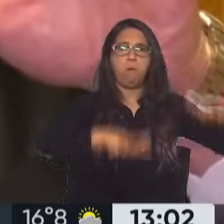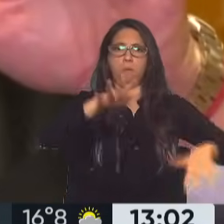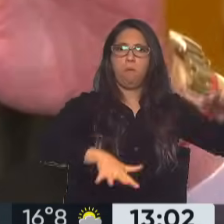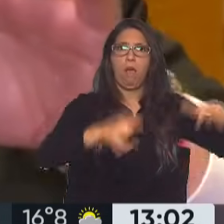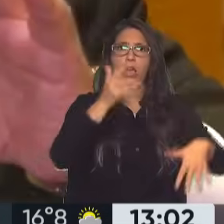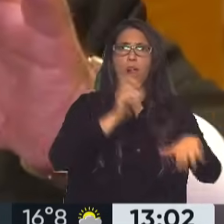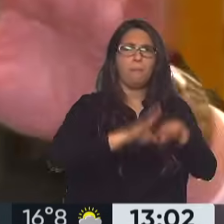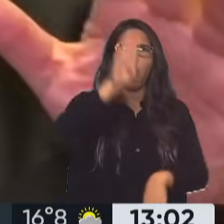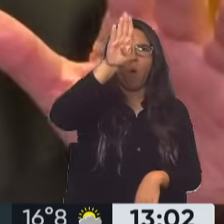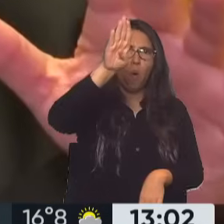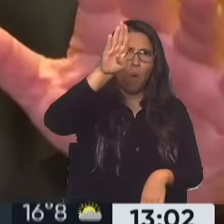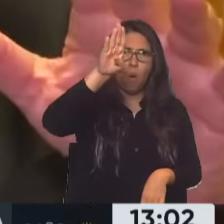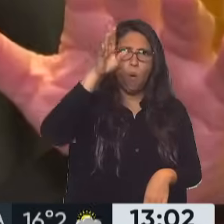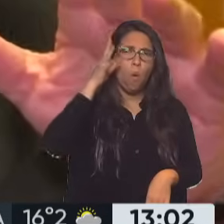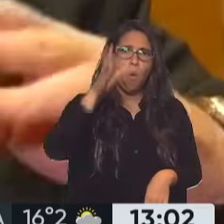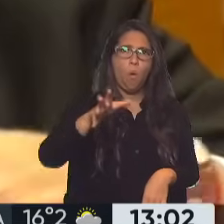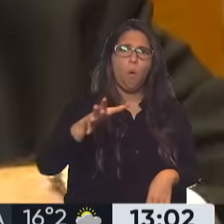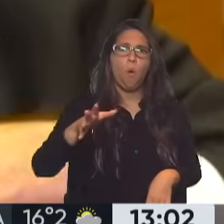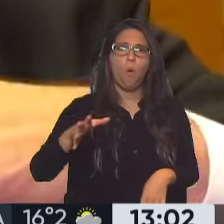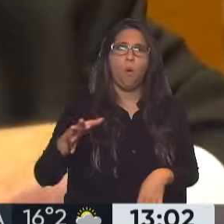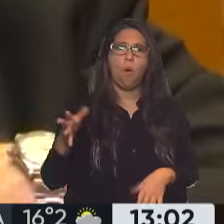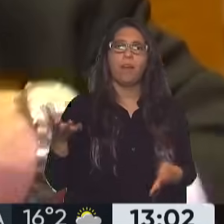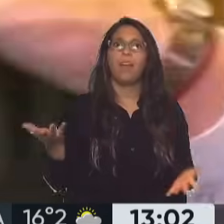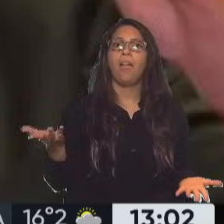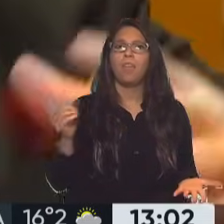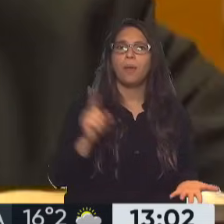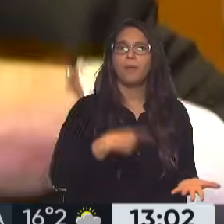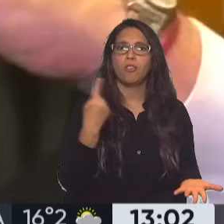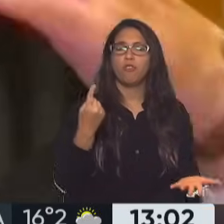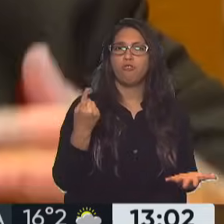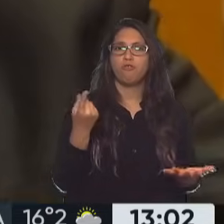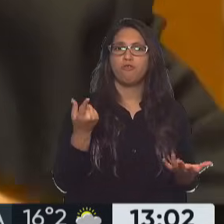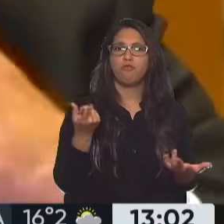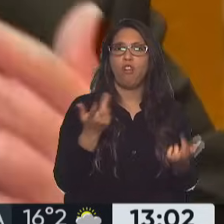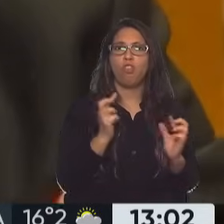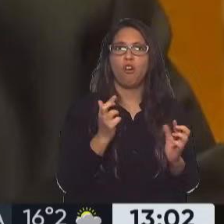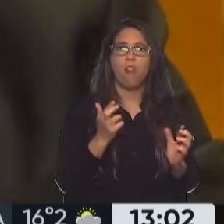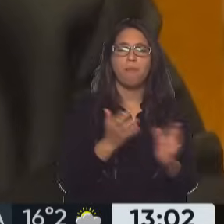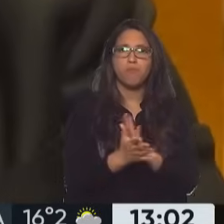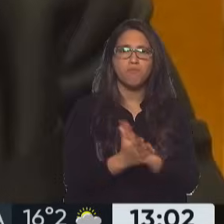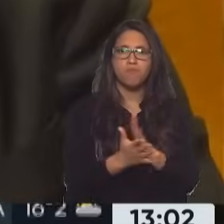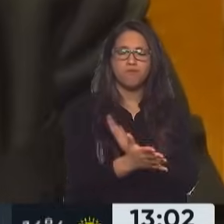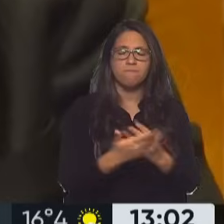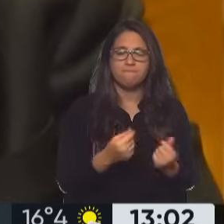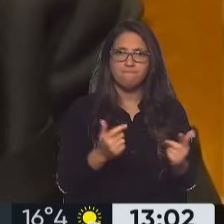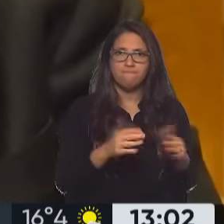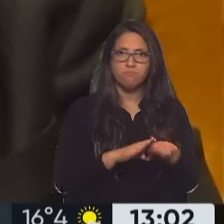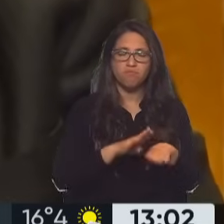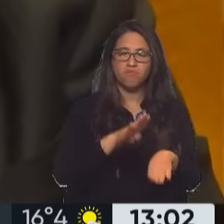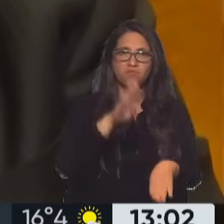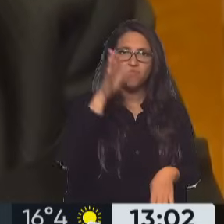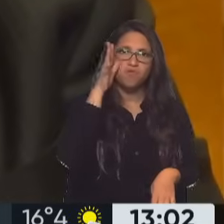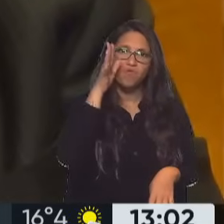fue por las nubes. Y la fuga empezó y no la podían parar, hasta